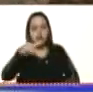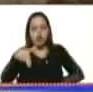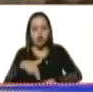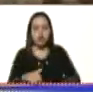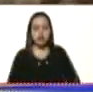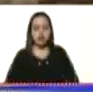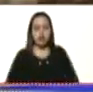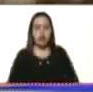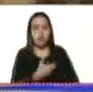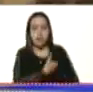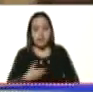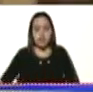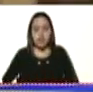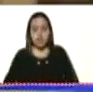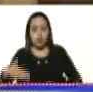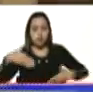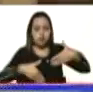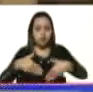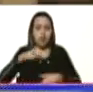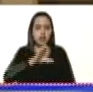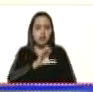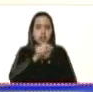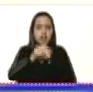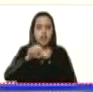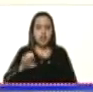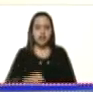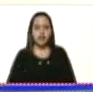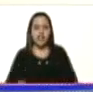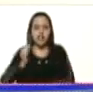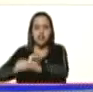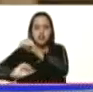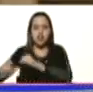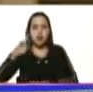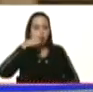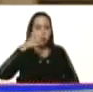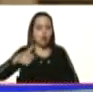presidenta del Poder Electoral, defensor del pueblo,